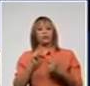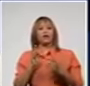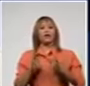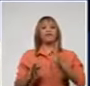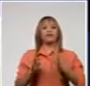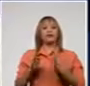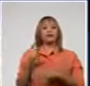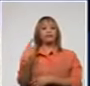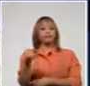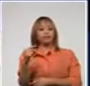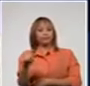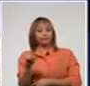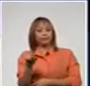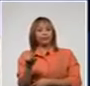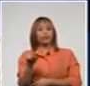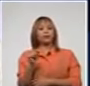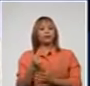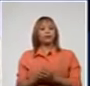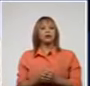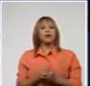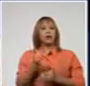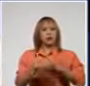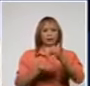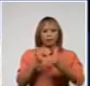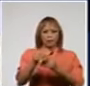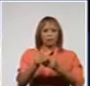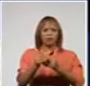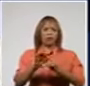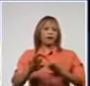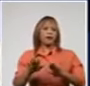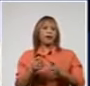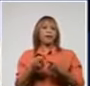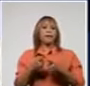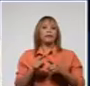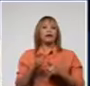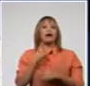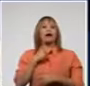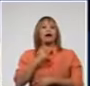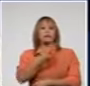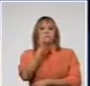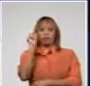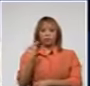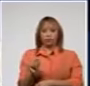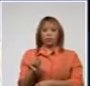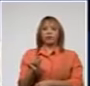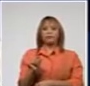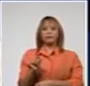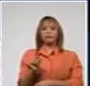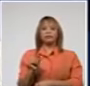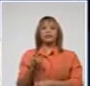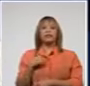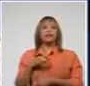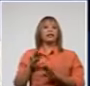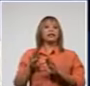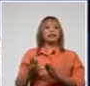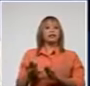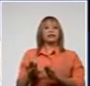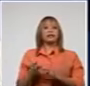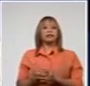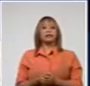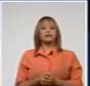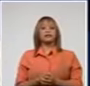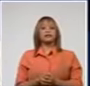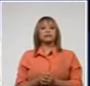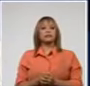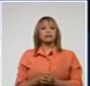ensayo clínico muy avanzado, incluso en humanos, y que deben estar a punto